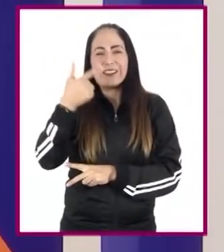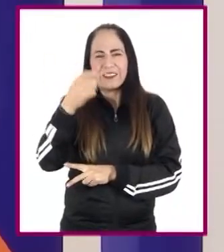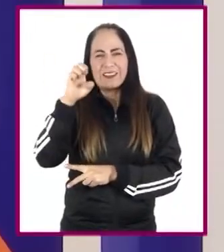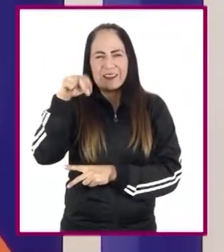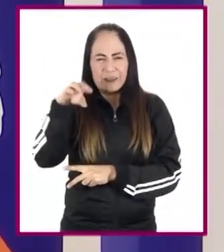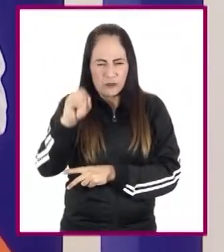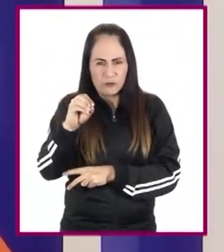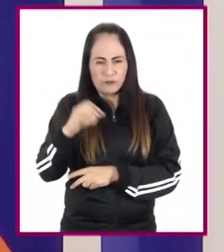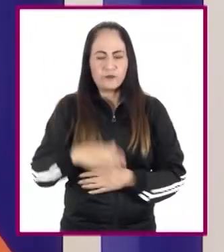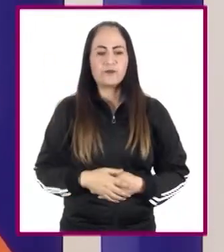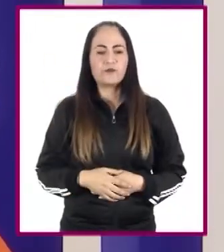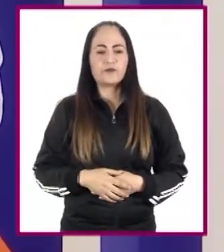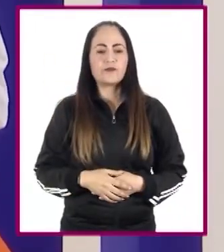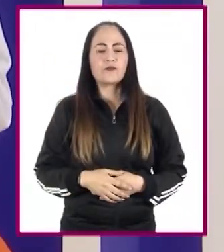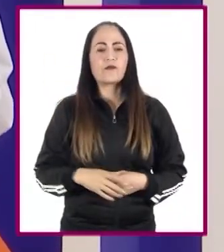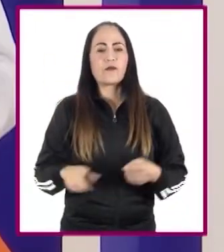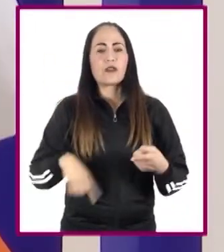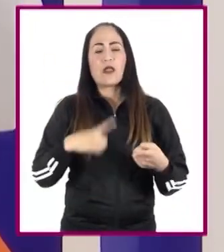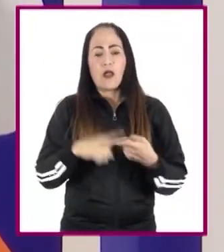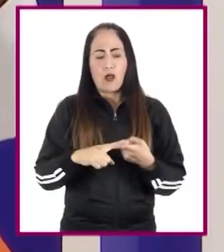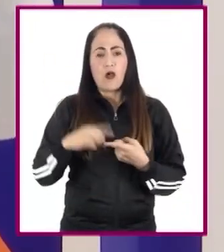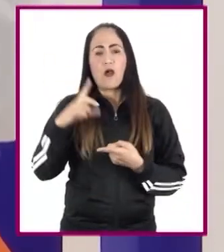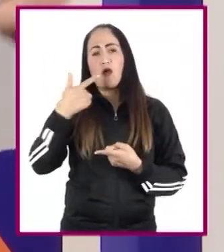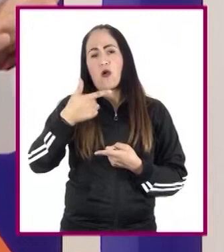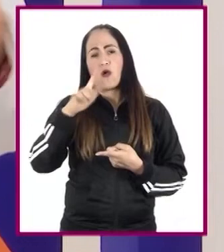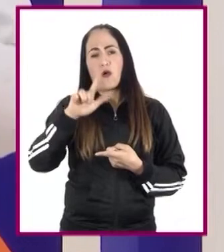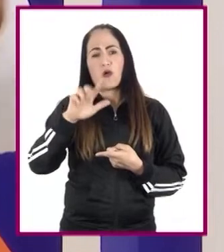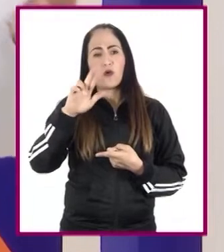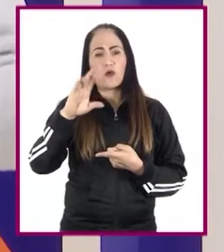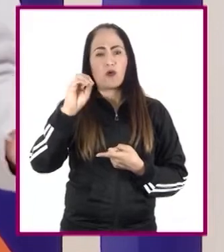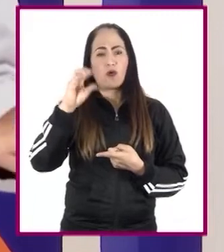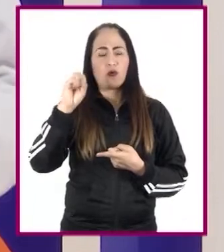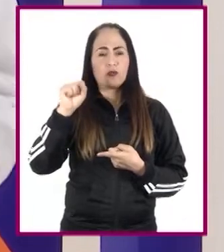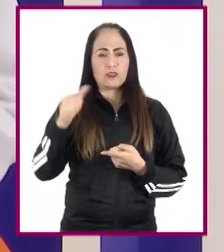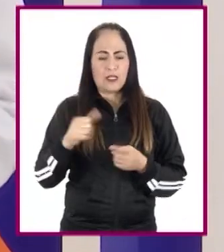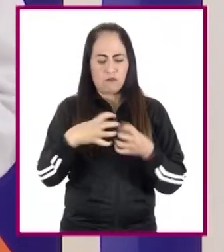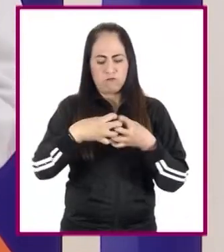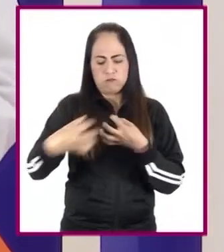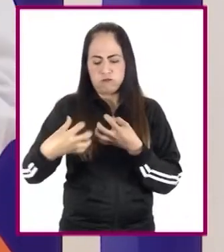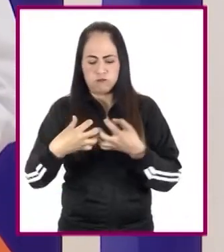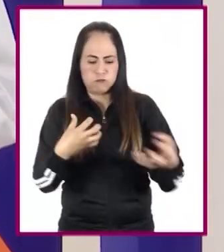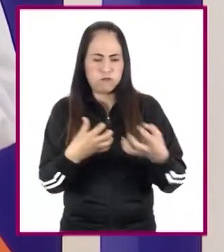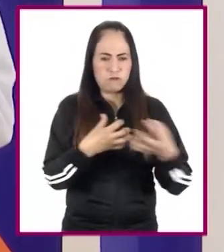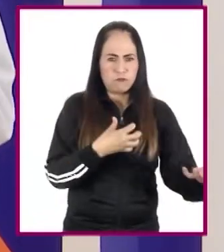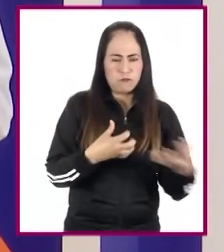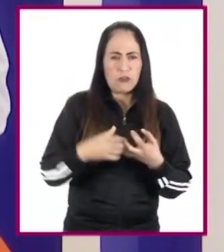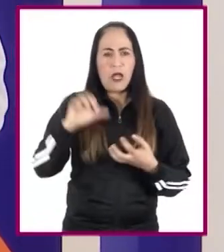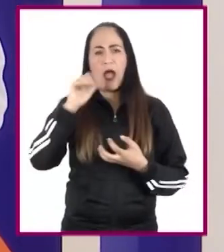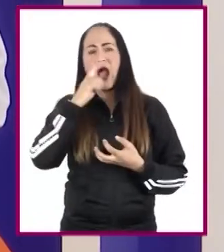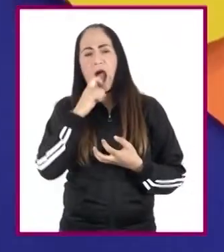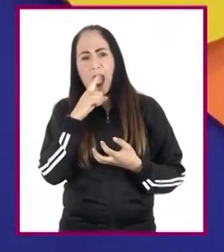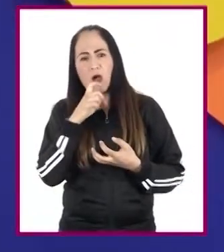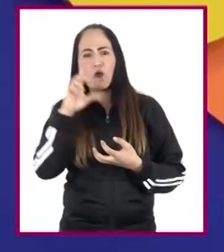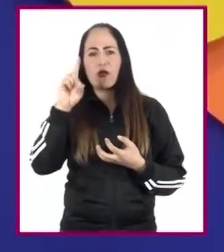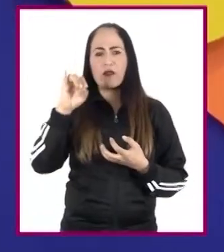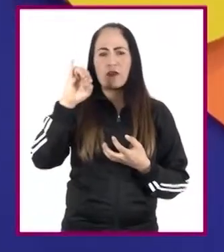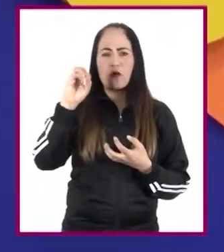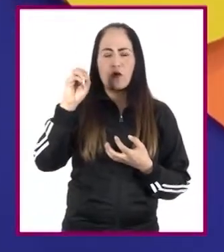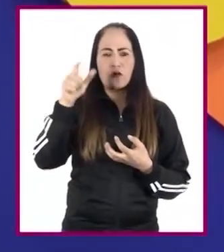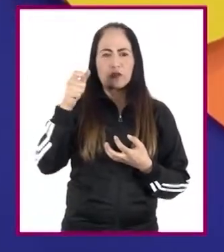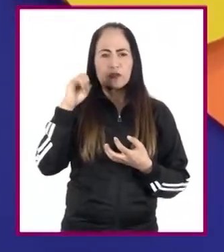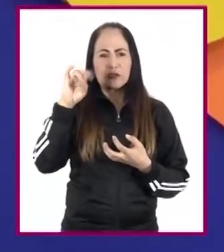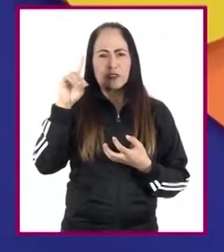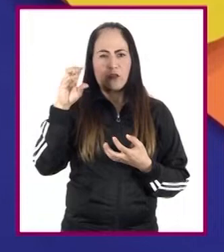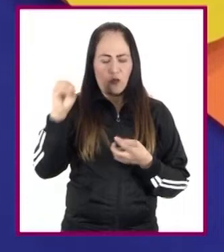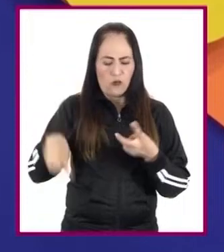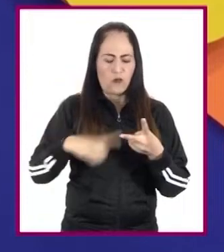reducción. Degradación de la glucosa produciendo agua, dióxido de carbono y el ATP, que es tan importante. Pero cuando se